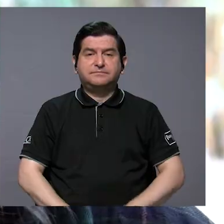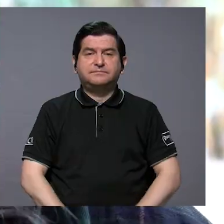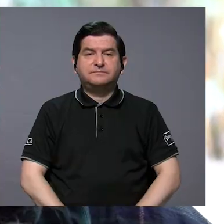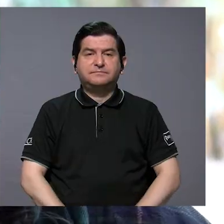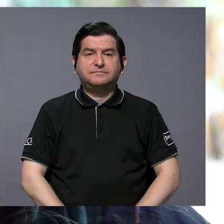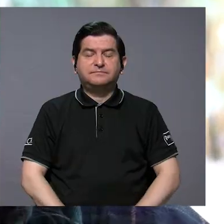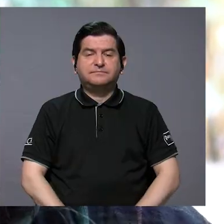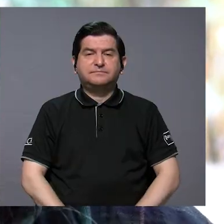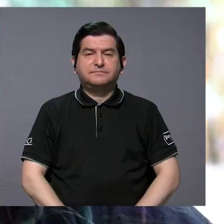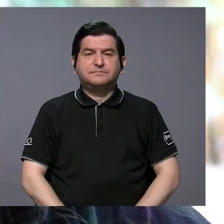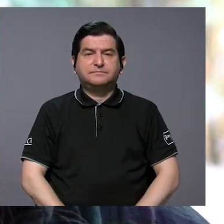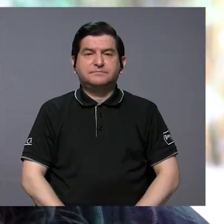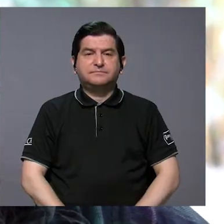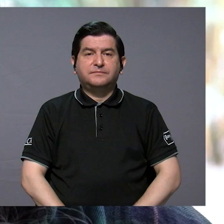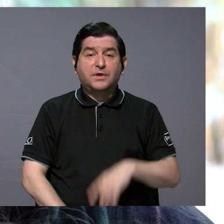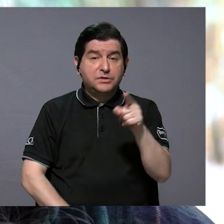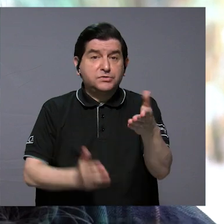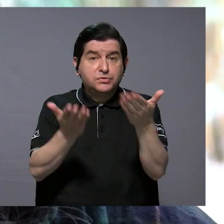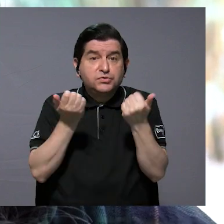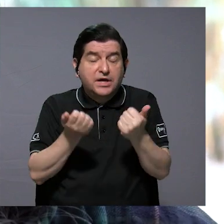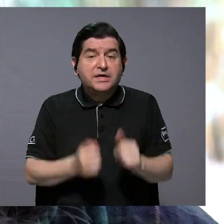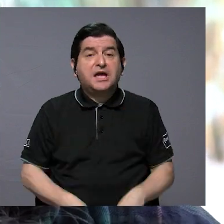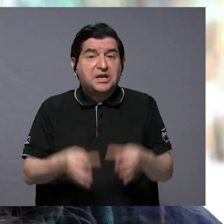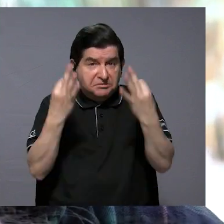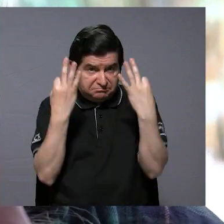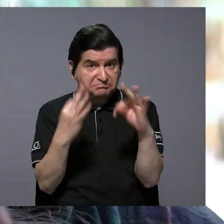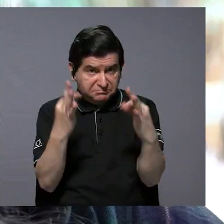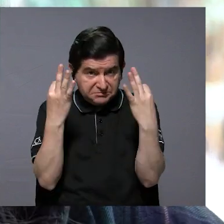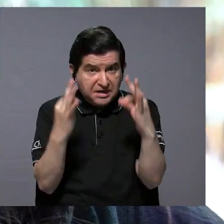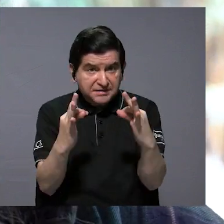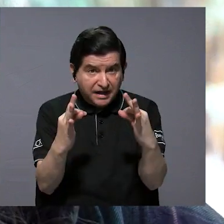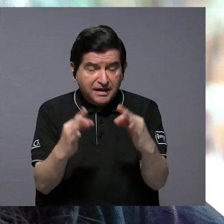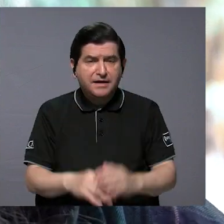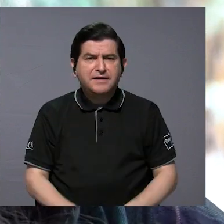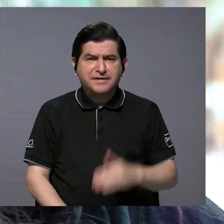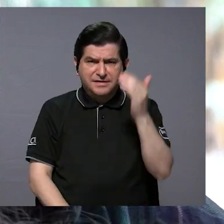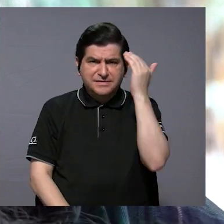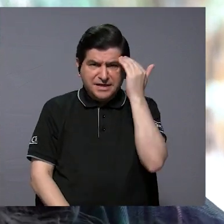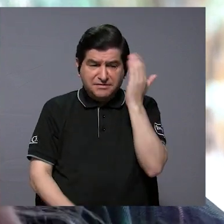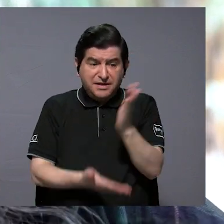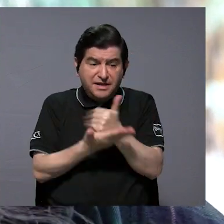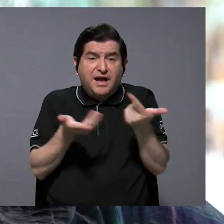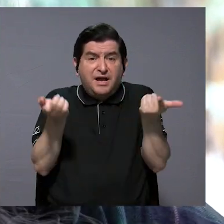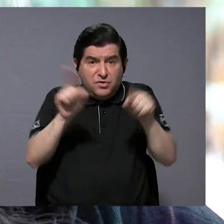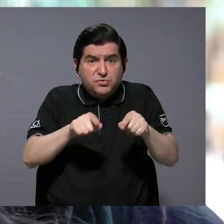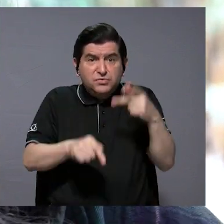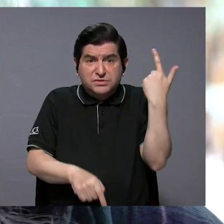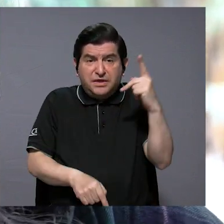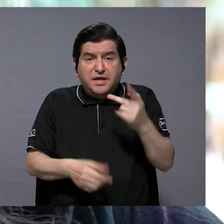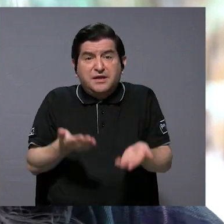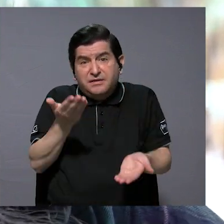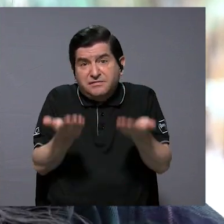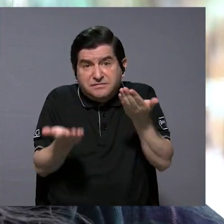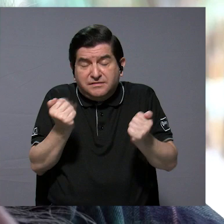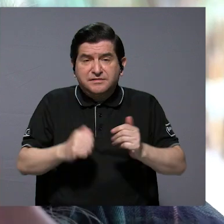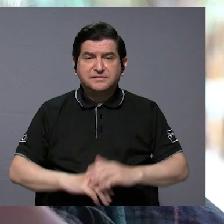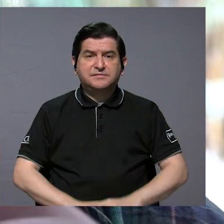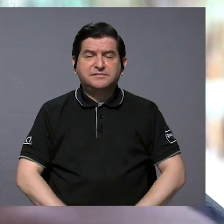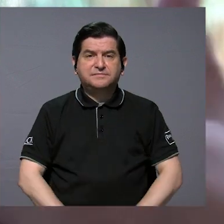peligroso. Y si quieres correr el riesgo, aunque sepas que te puede pasar algo